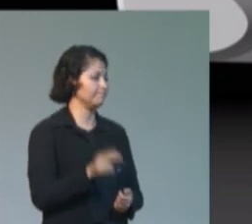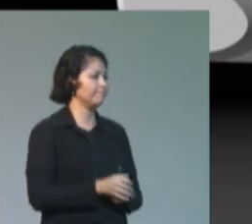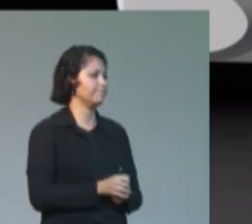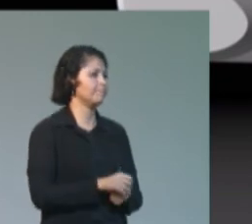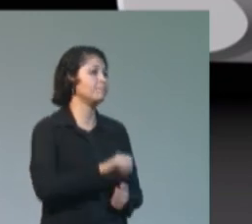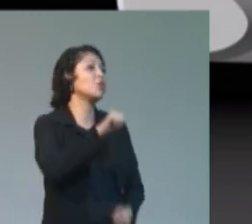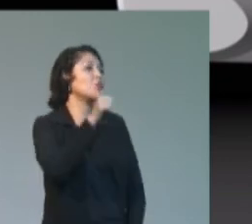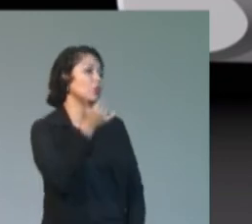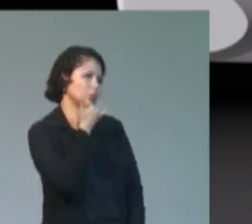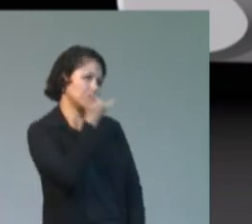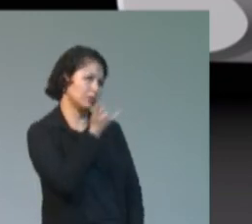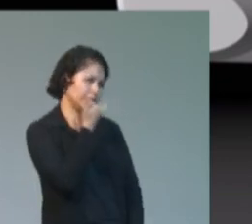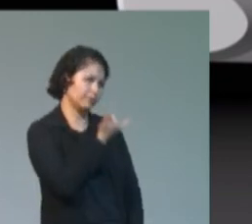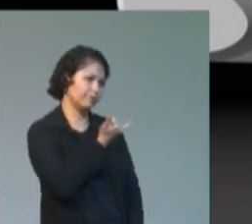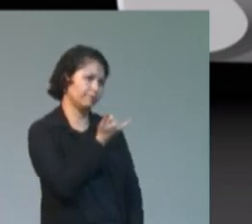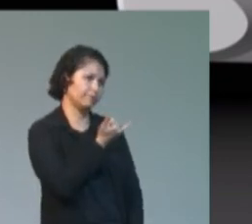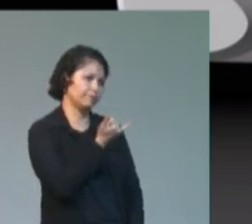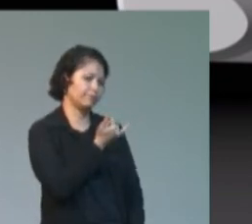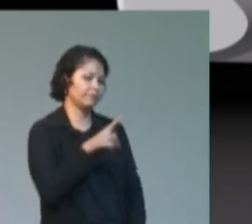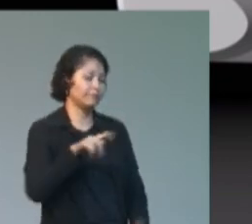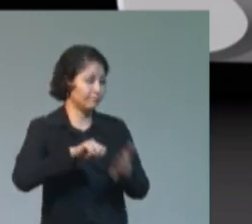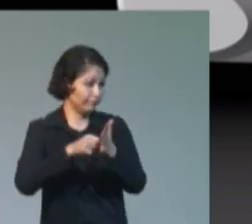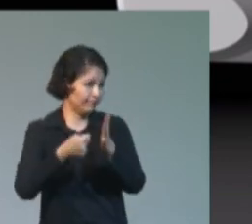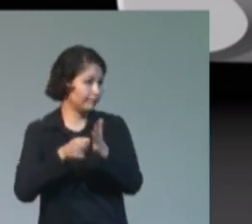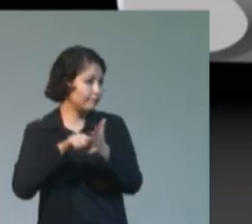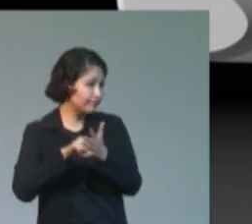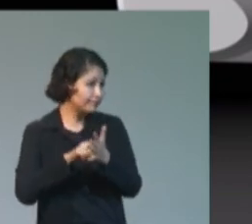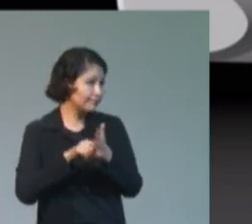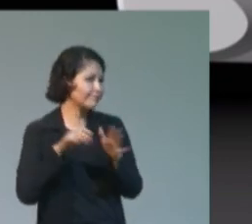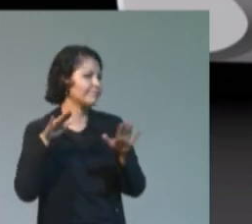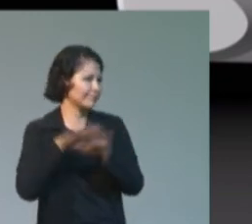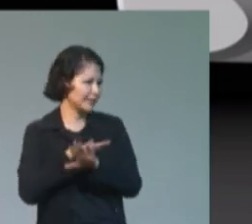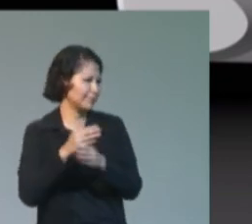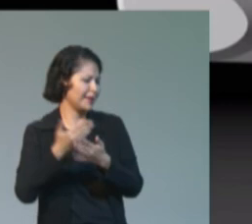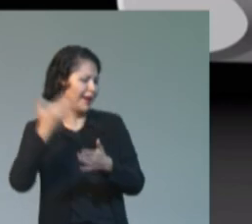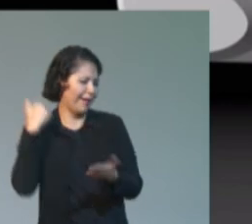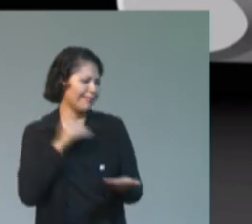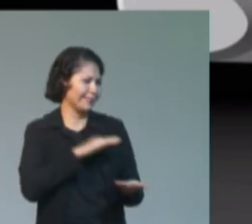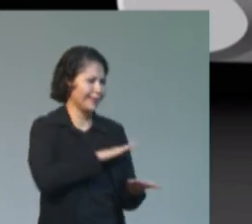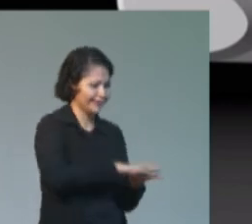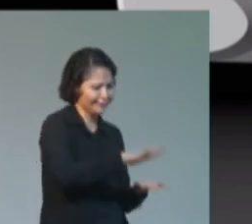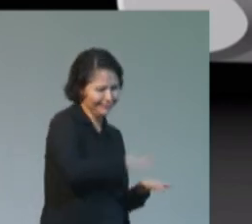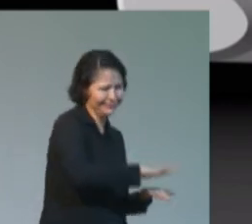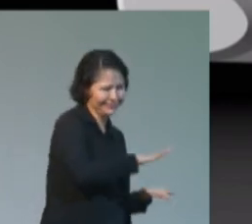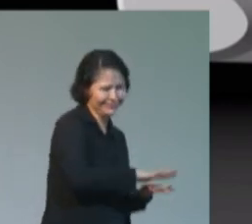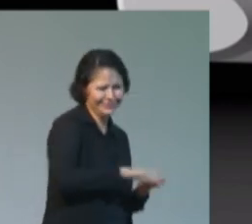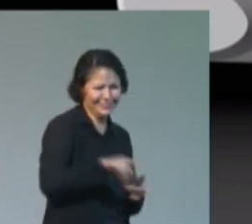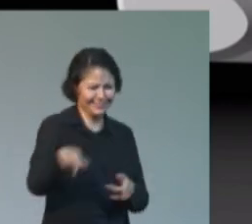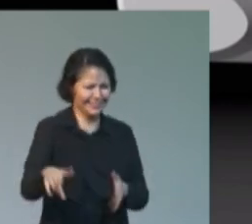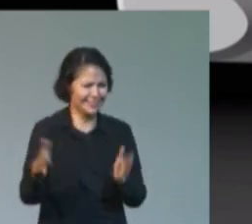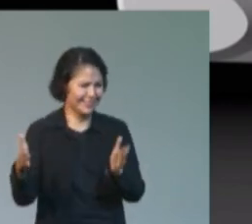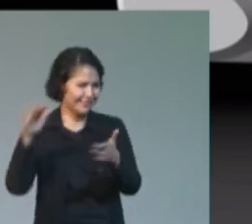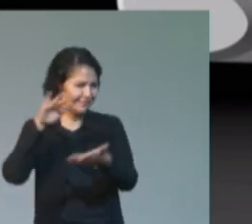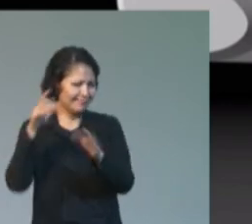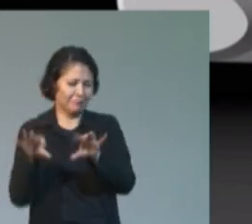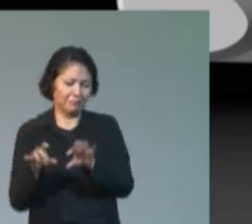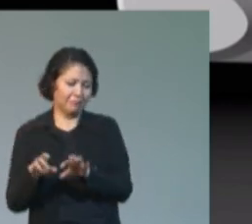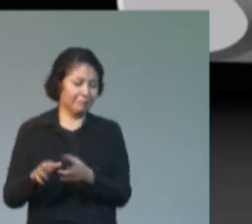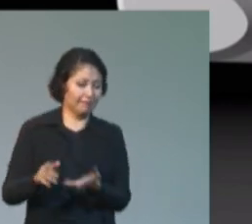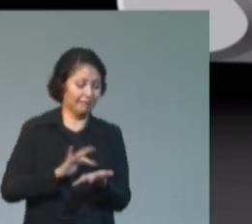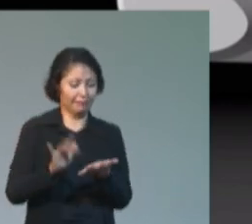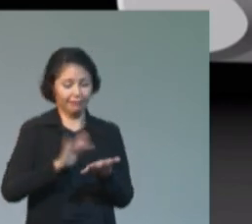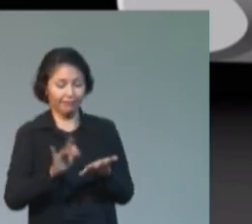que se ha cometido hemos cambiado la tecnología pero hemos seguido en los modelos organizativos de lo que podrían ser los escenarios